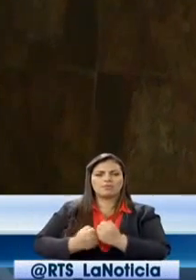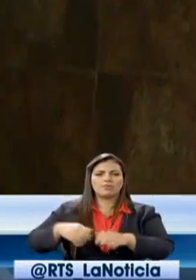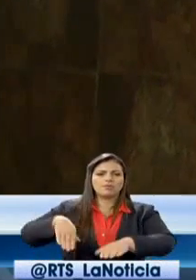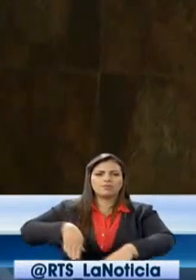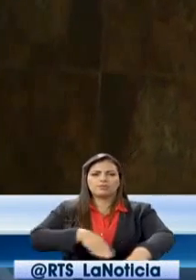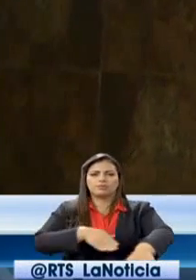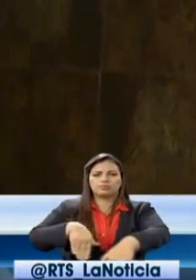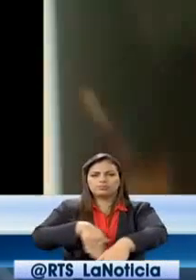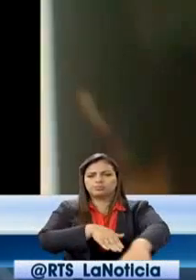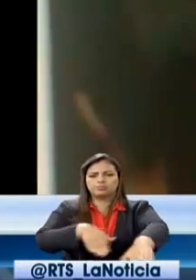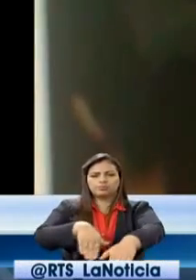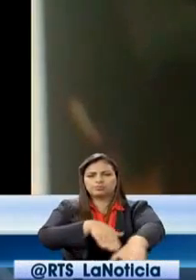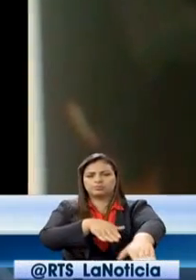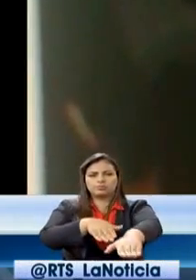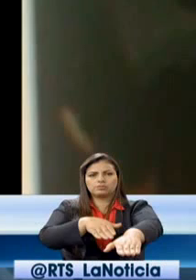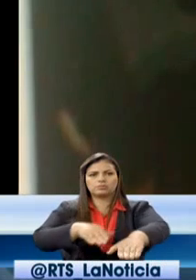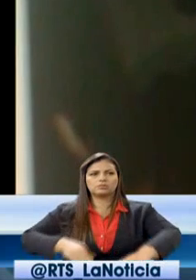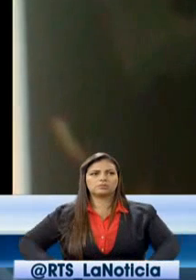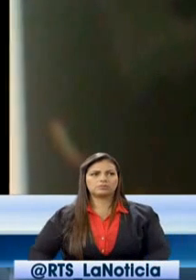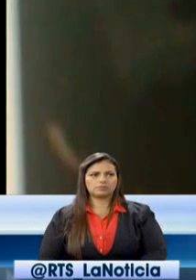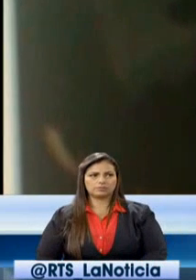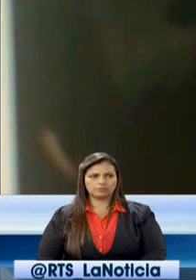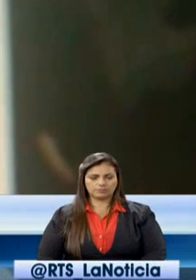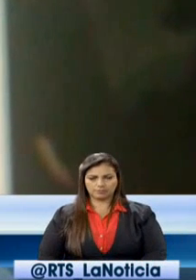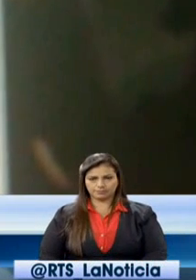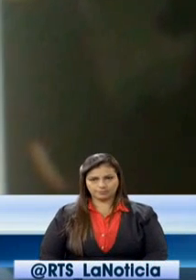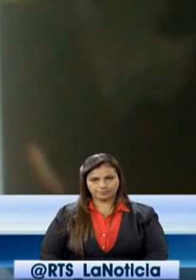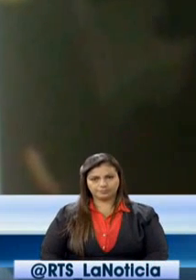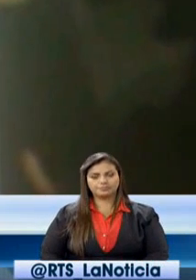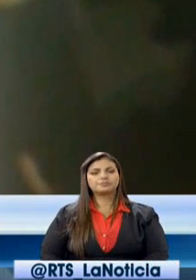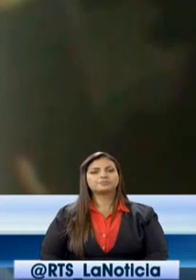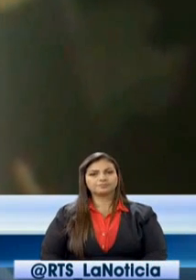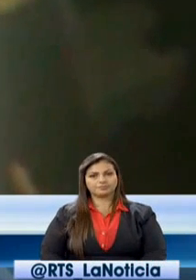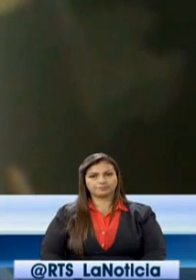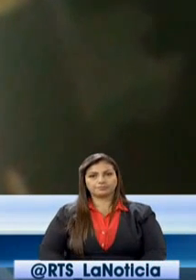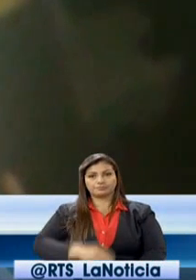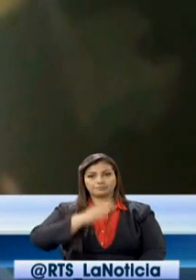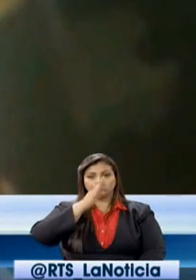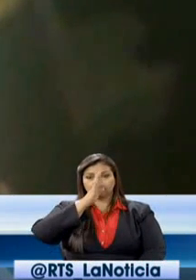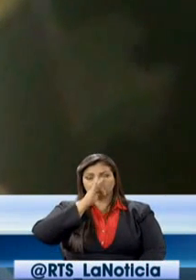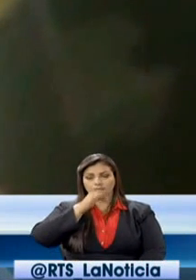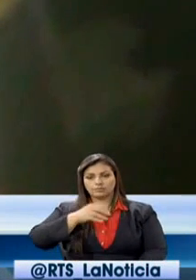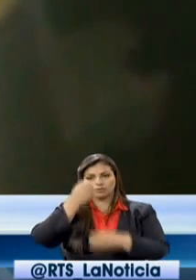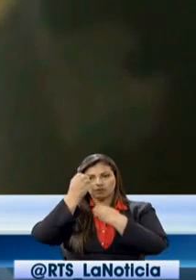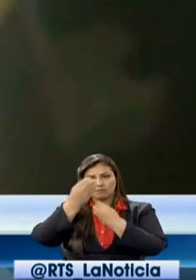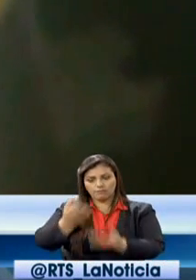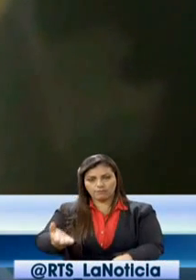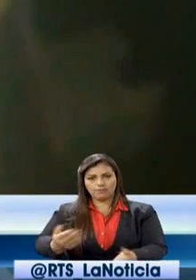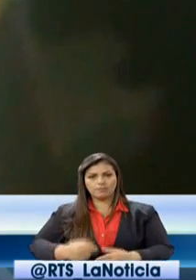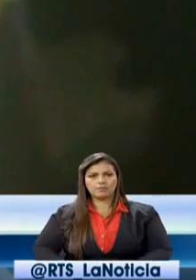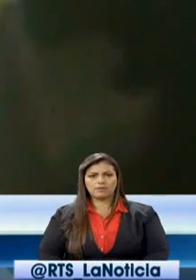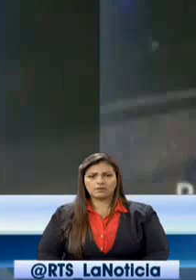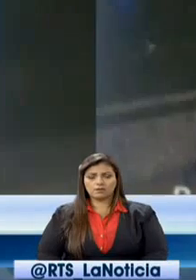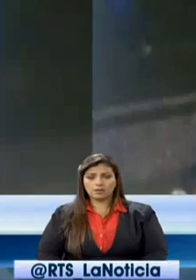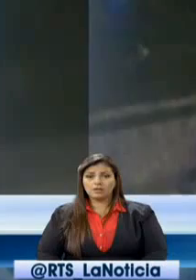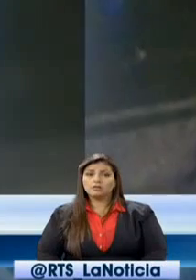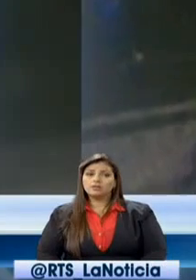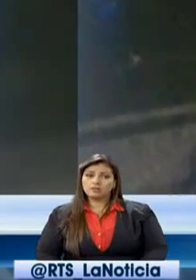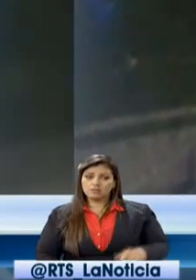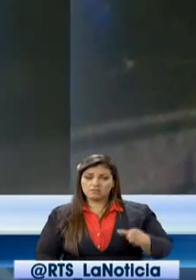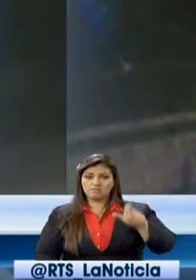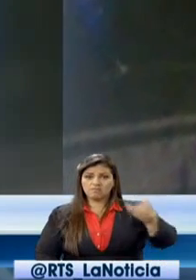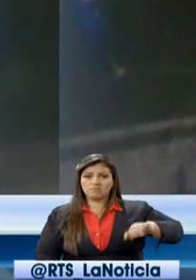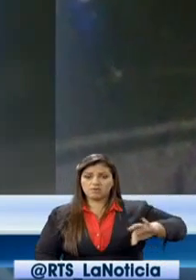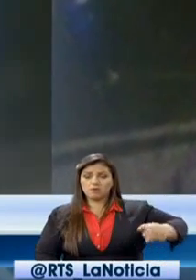seguían la persecución. El agente señala un reporte de la ATM. Se percató que los delincuentes le dispararon en al menos